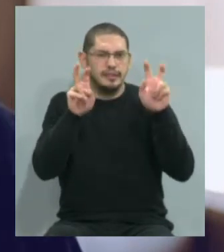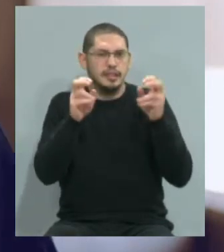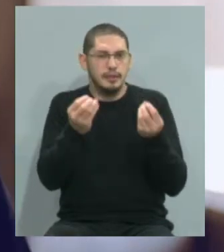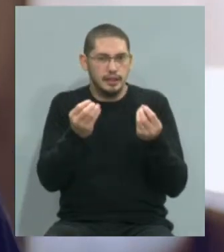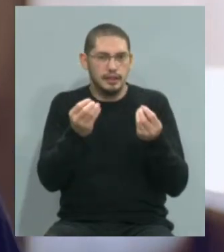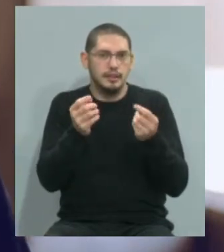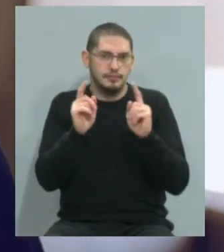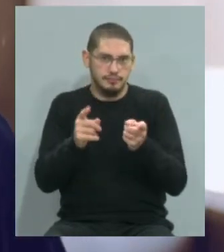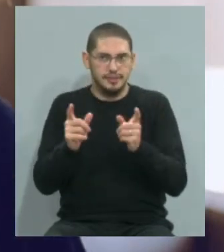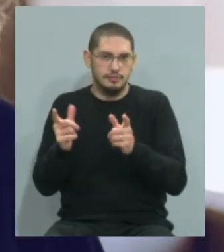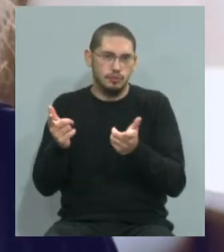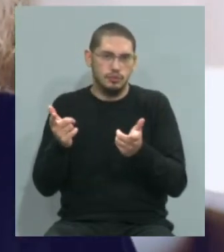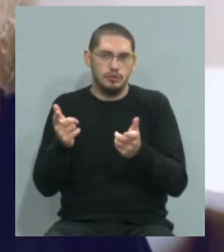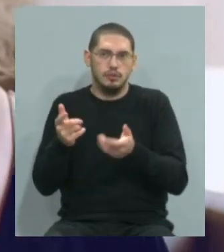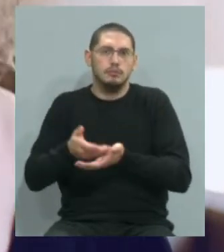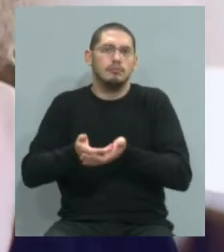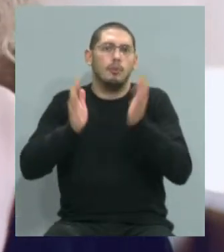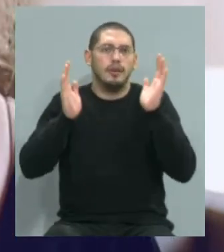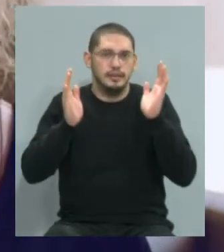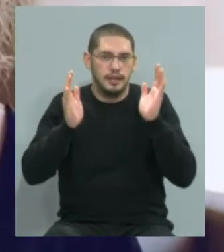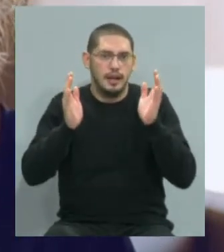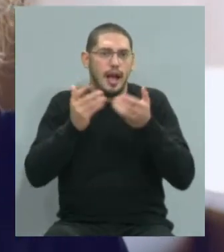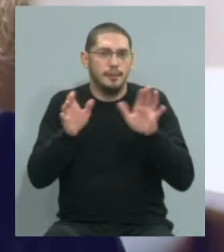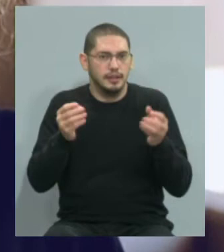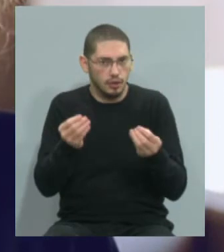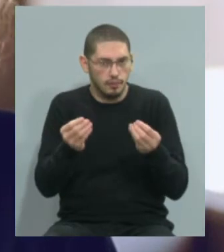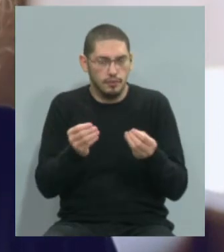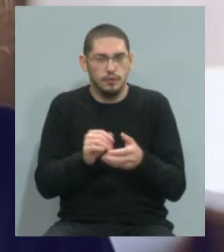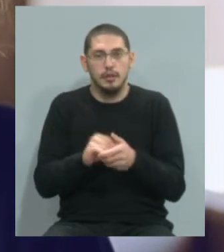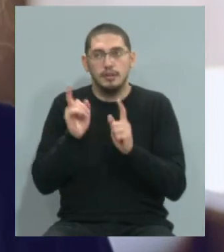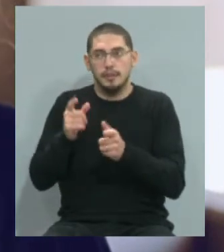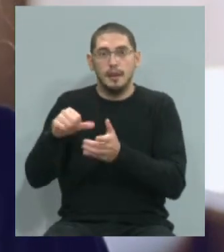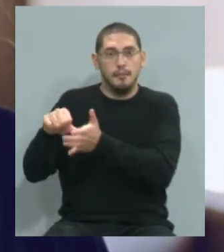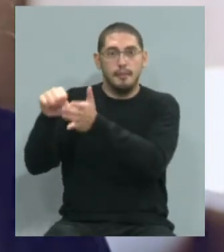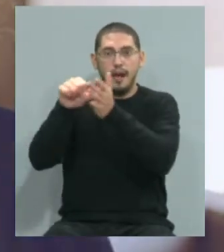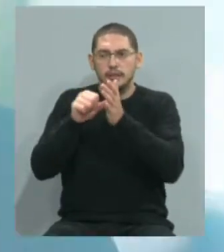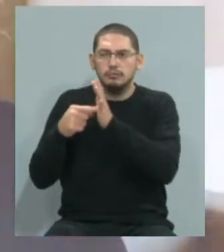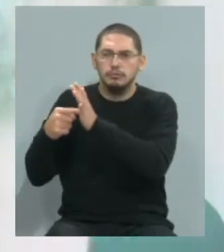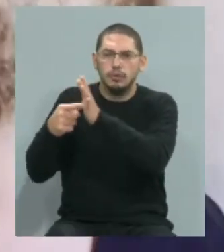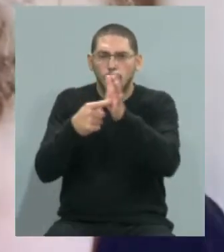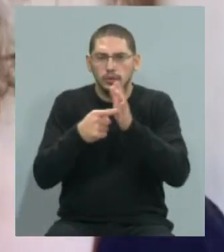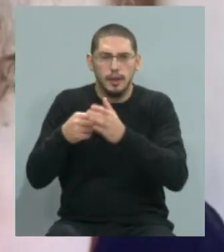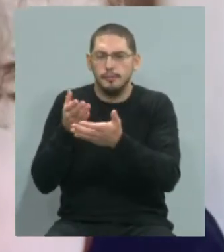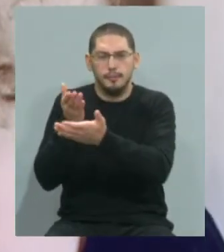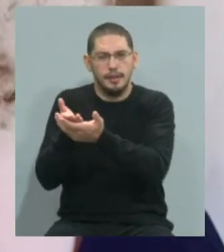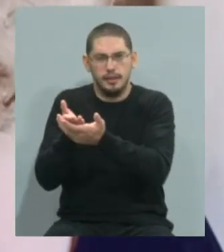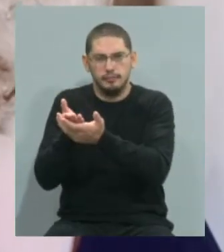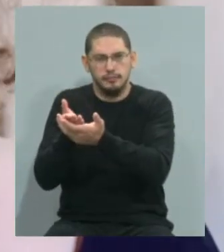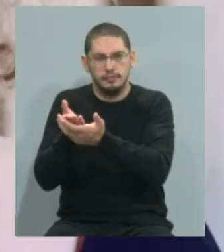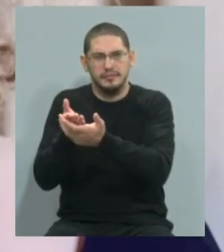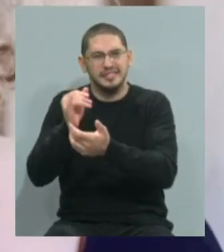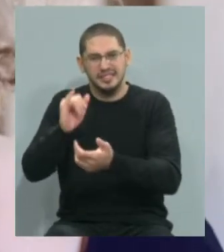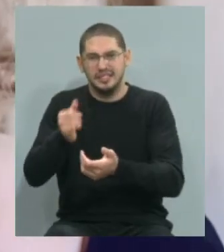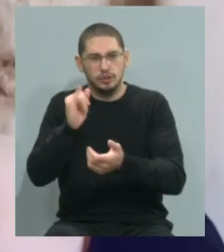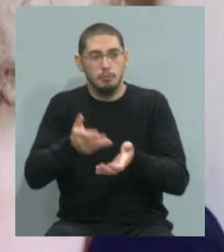la APC. Entonces, la recomendación, con consenso de todos los países, pide específicamente que las